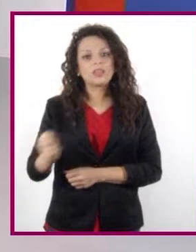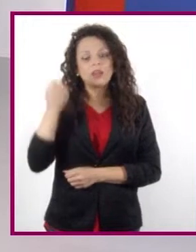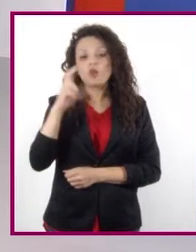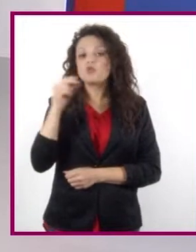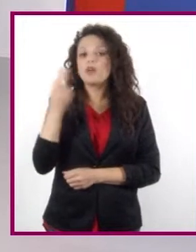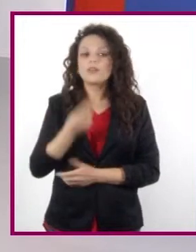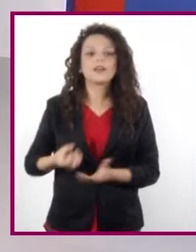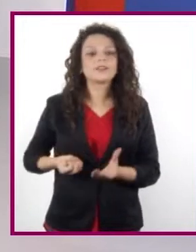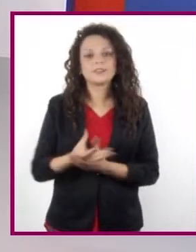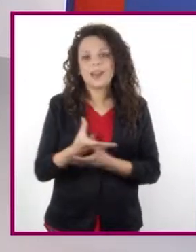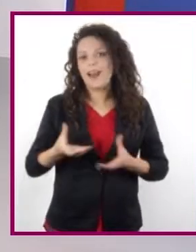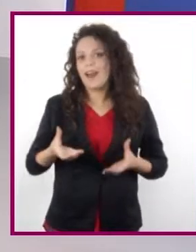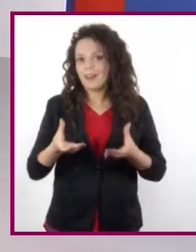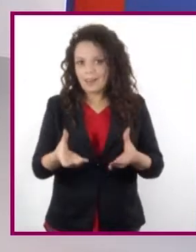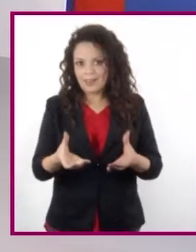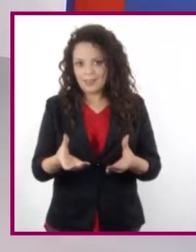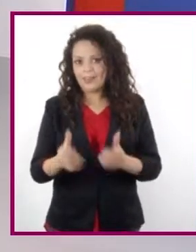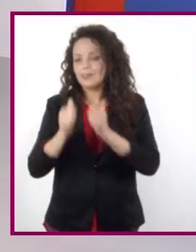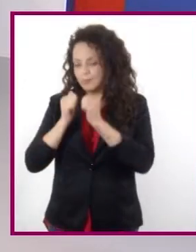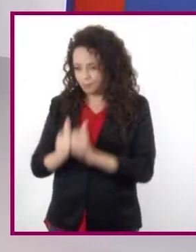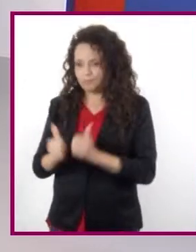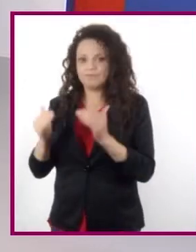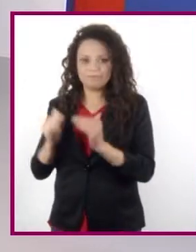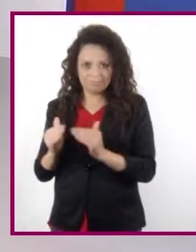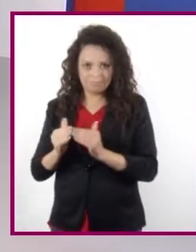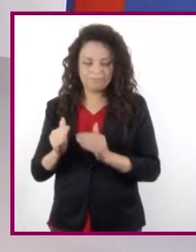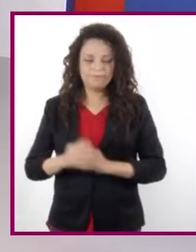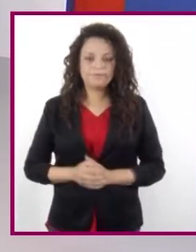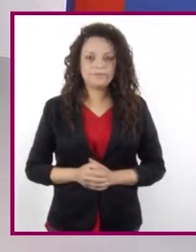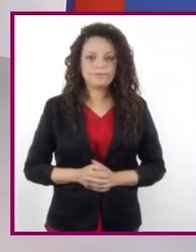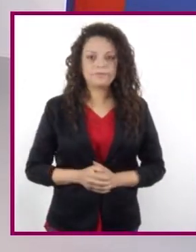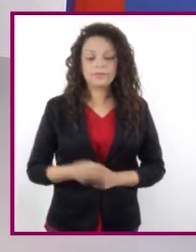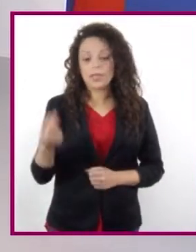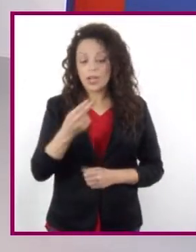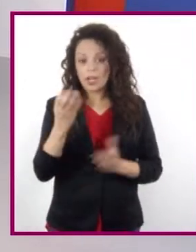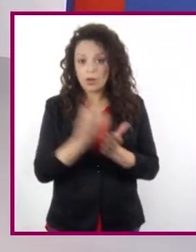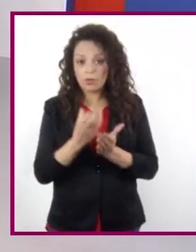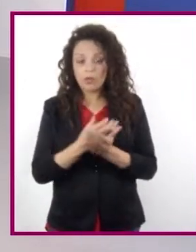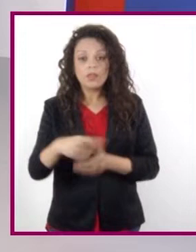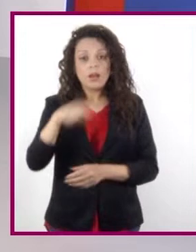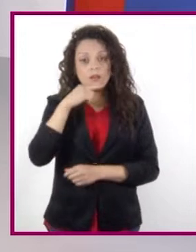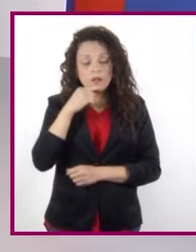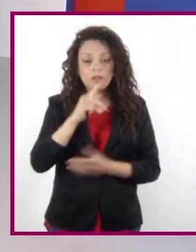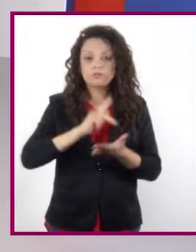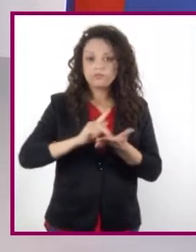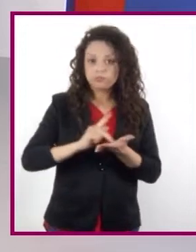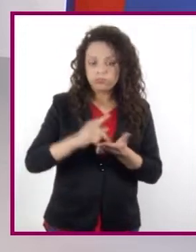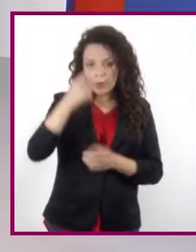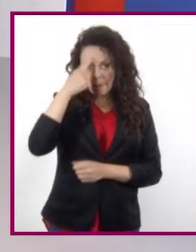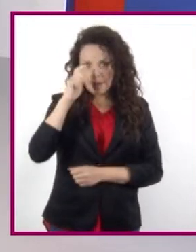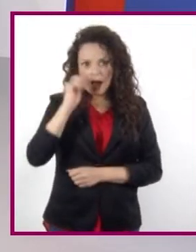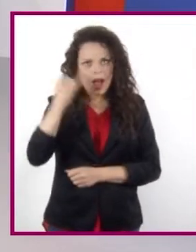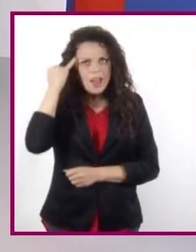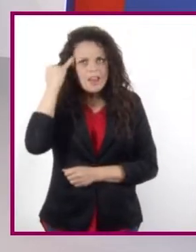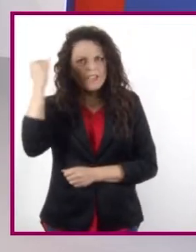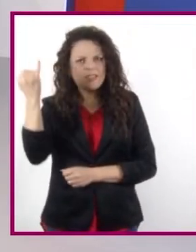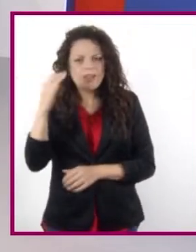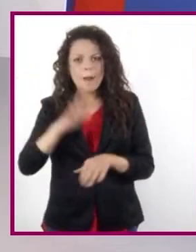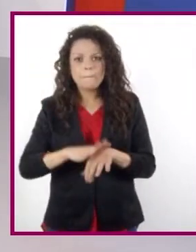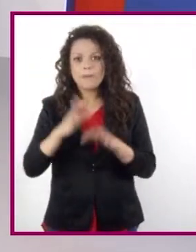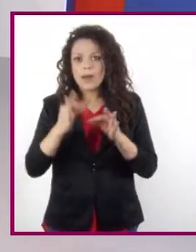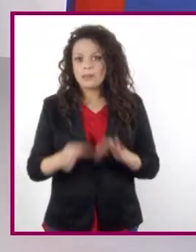casa. Recuerden tener a la mano cuaderno, lápiz o bolígrafo para anotar las ideas